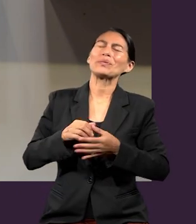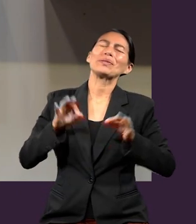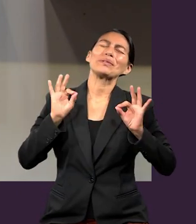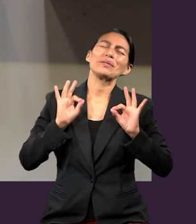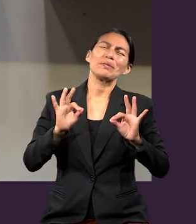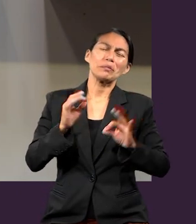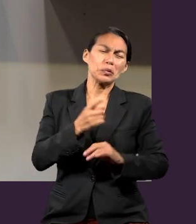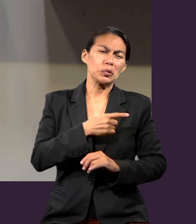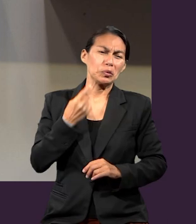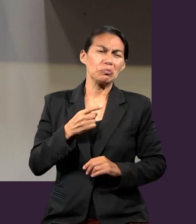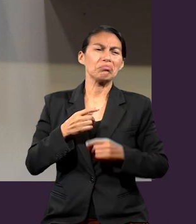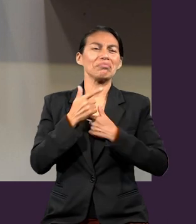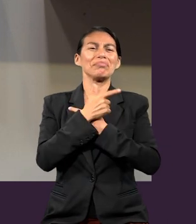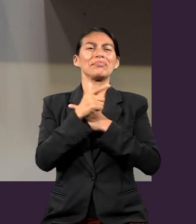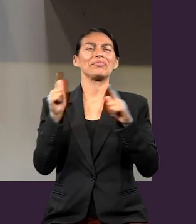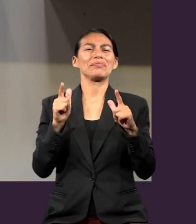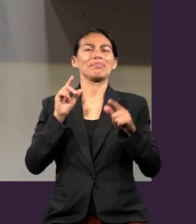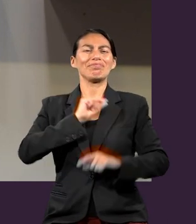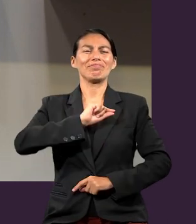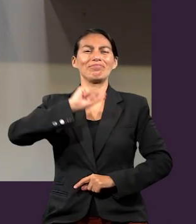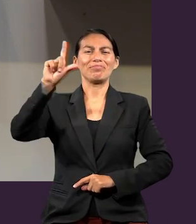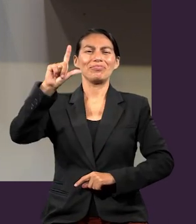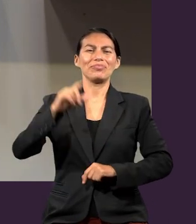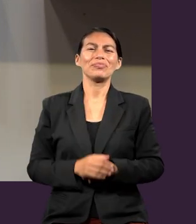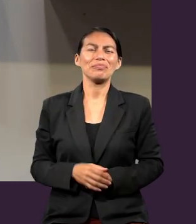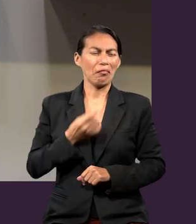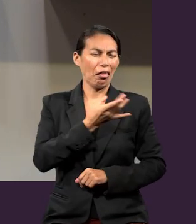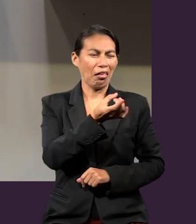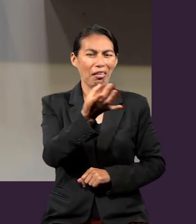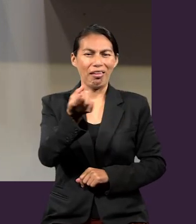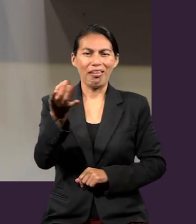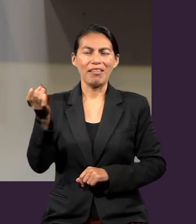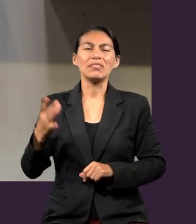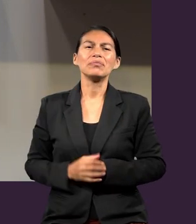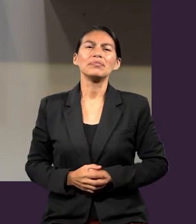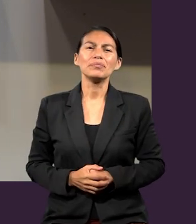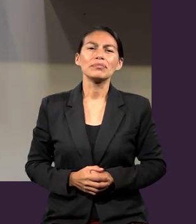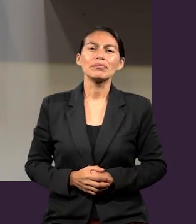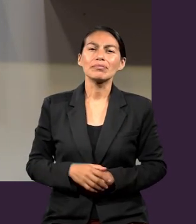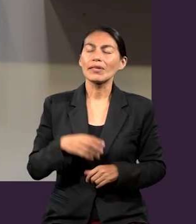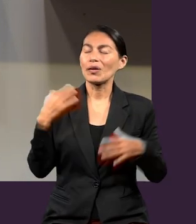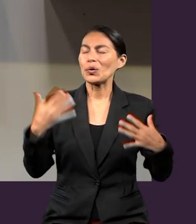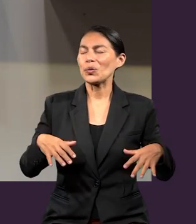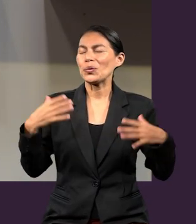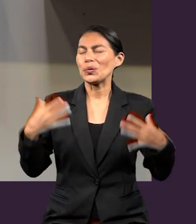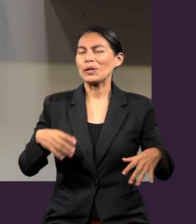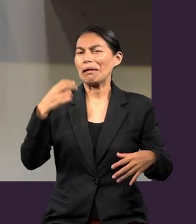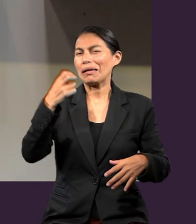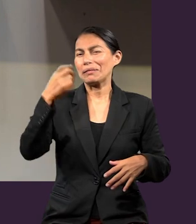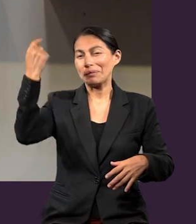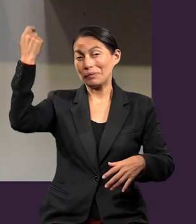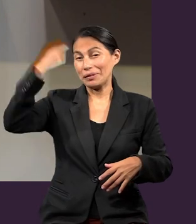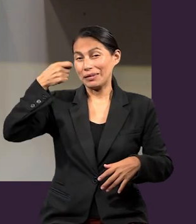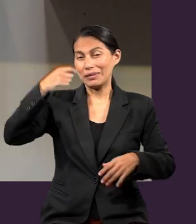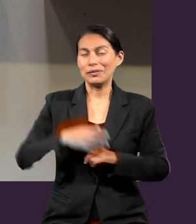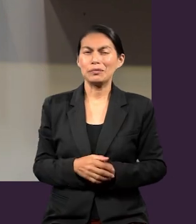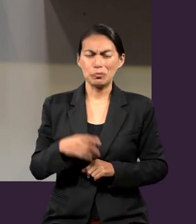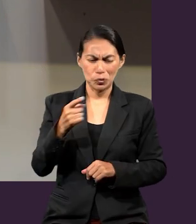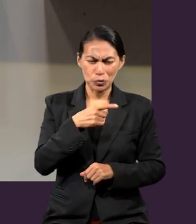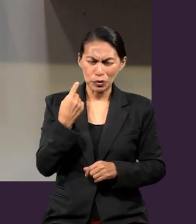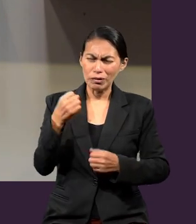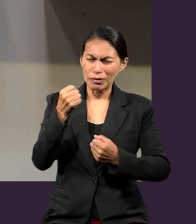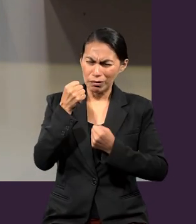cualquier problema, cualquier dificultad. Y qué bendición es poder cada uno de nosotros tener ese